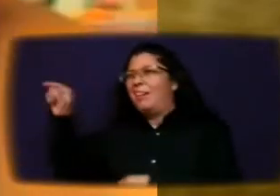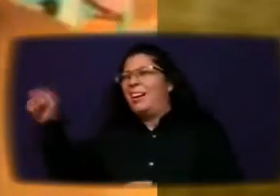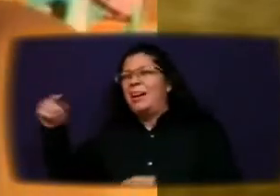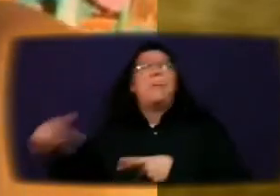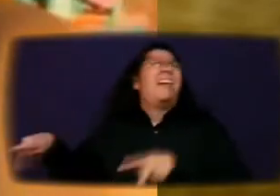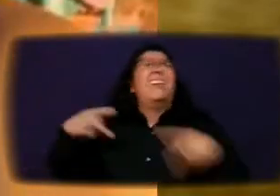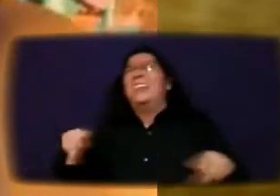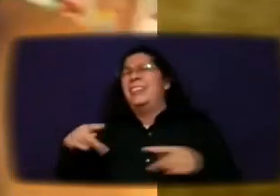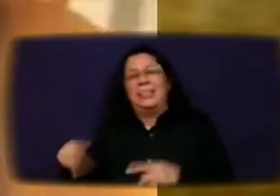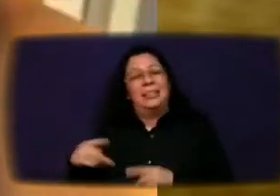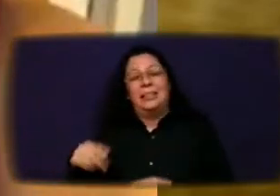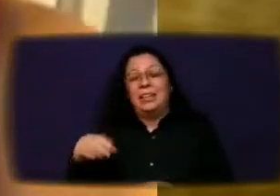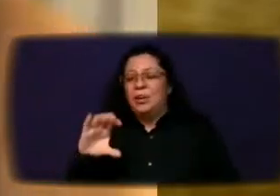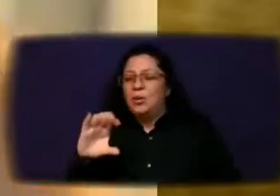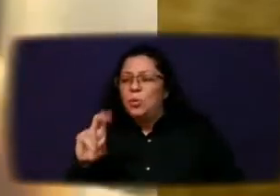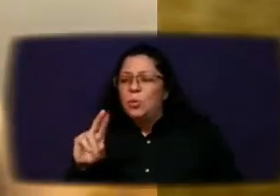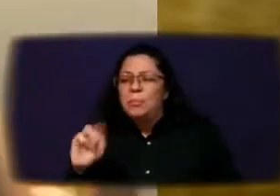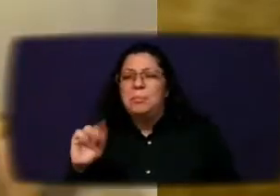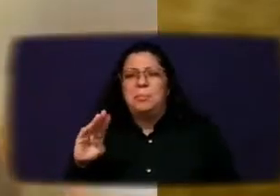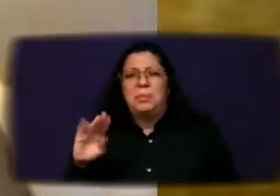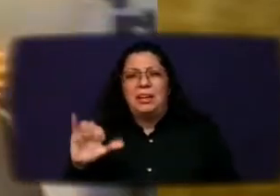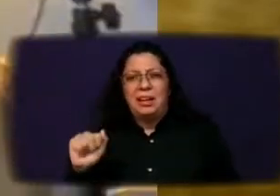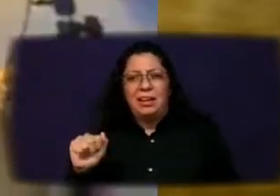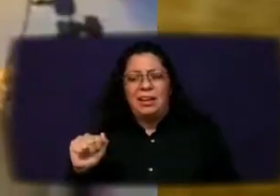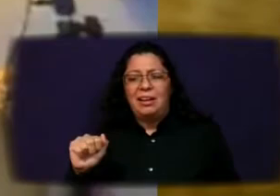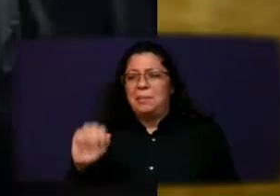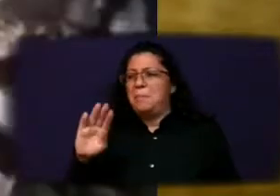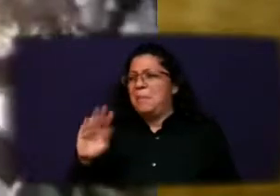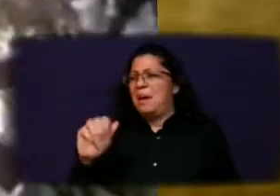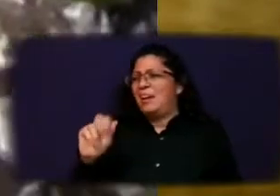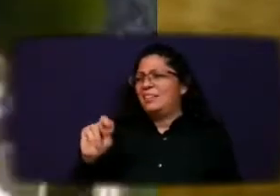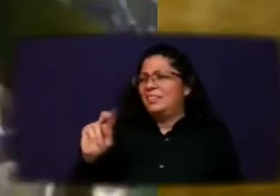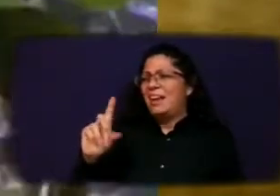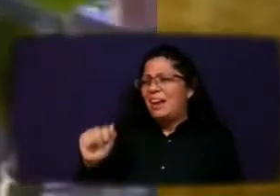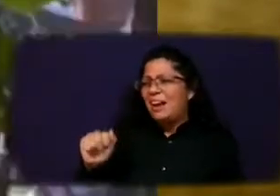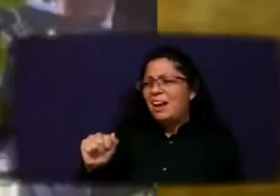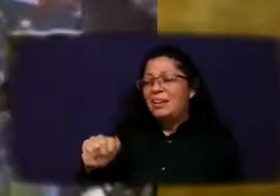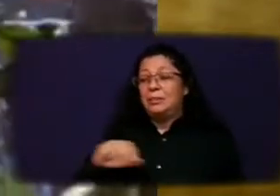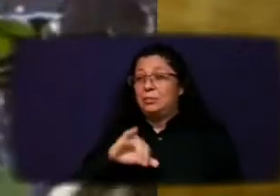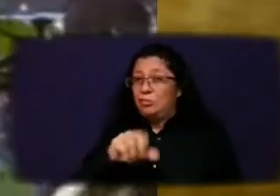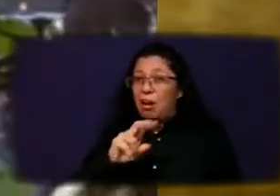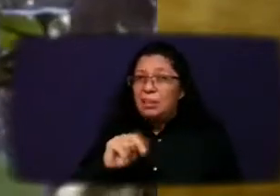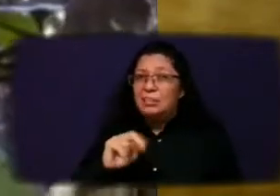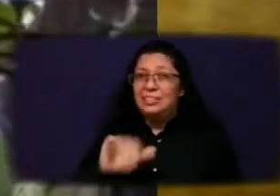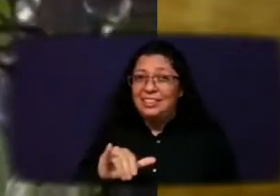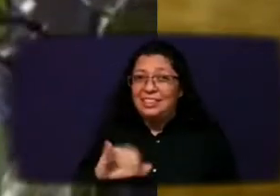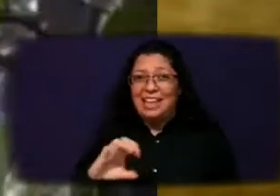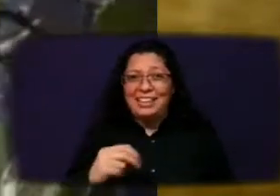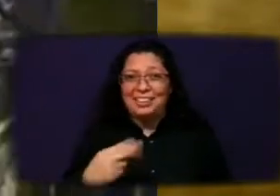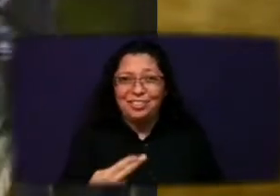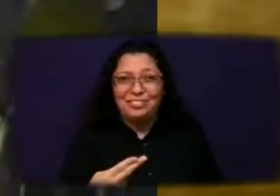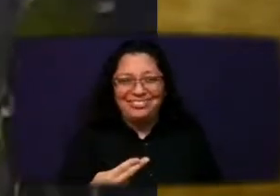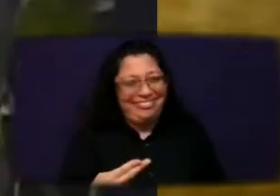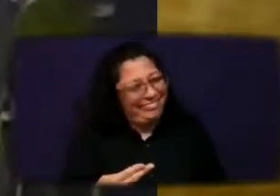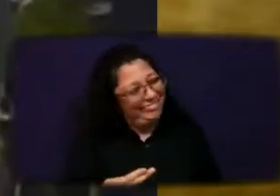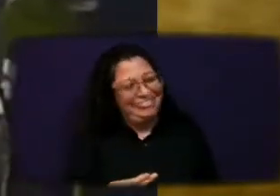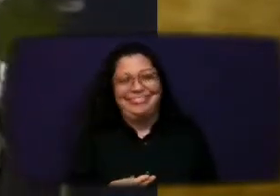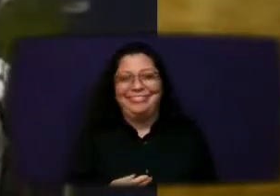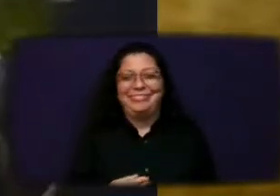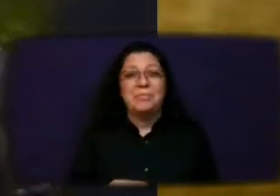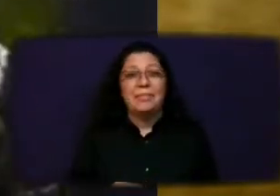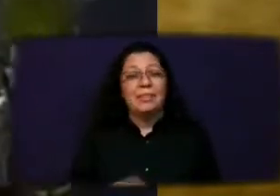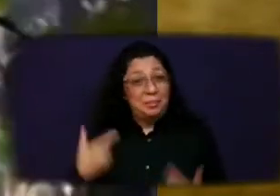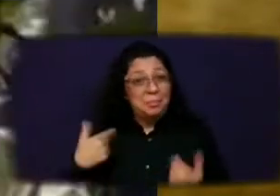Cumbias, rancheras, banda, Johnny Cash. Yo